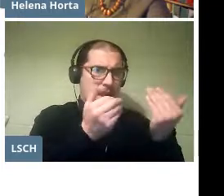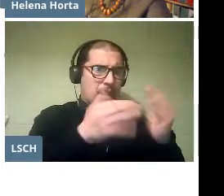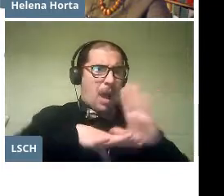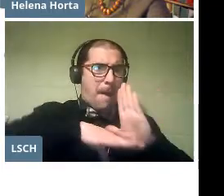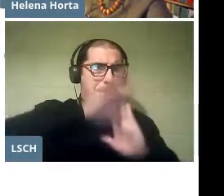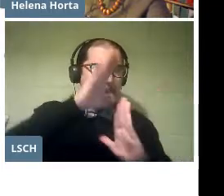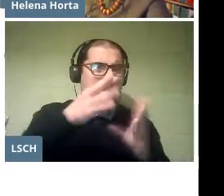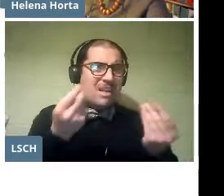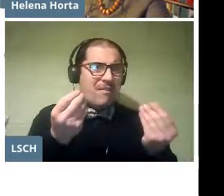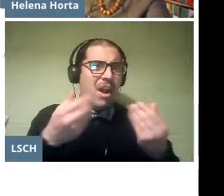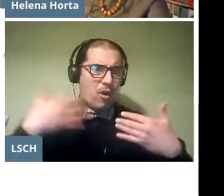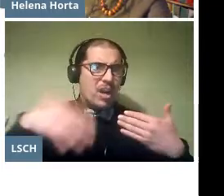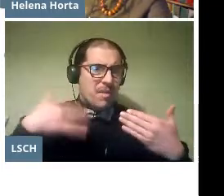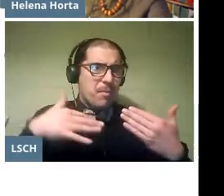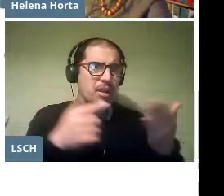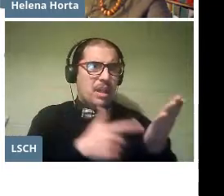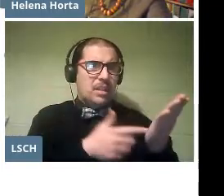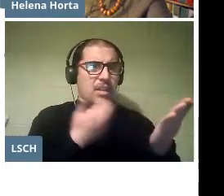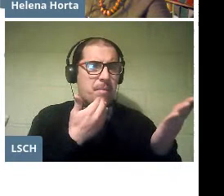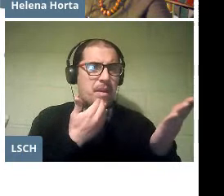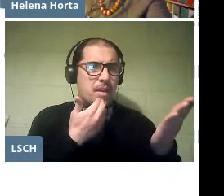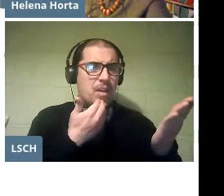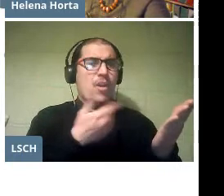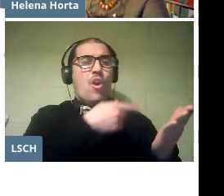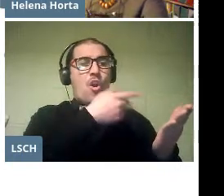valorados, así como los